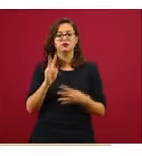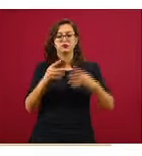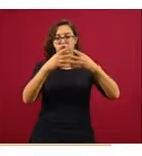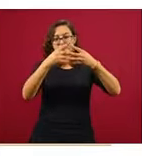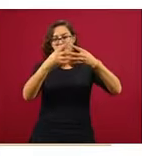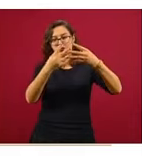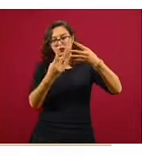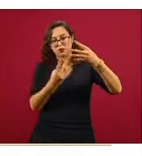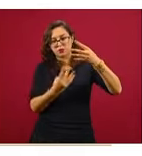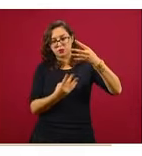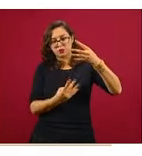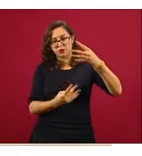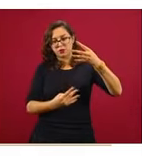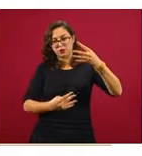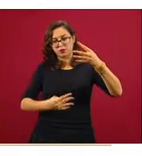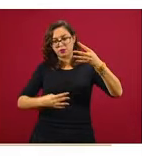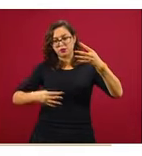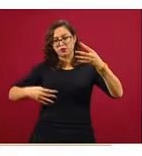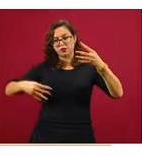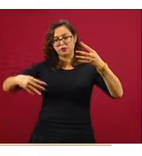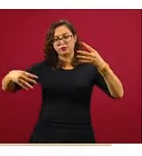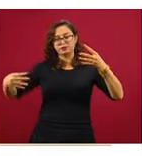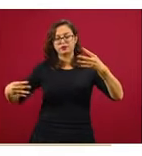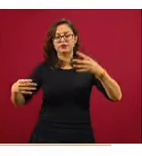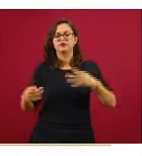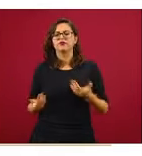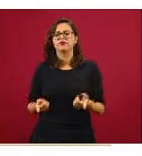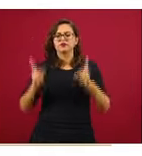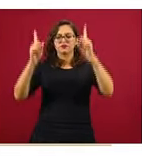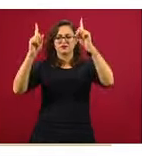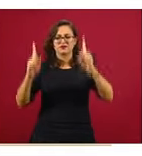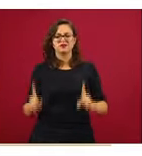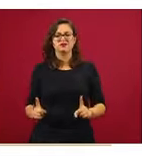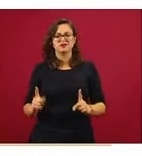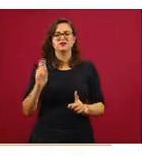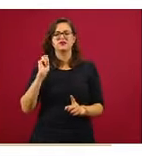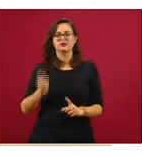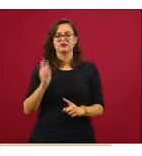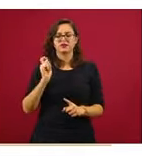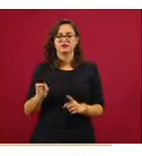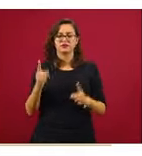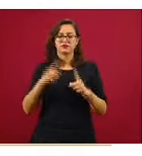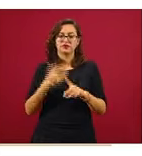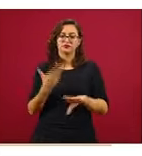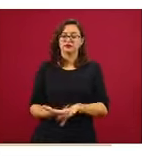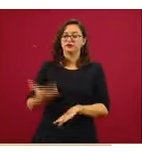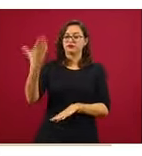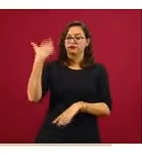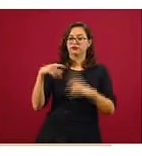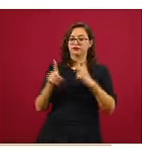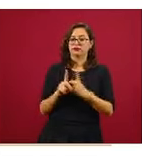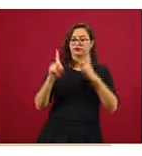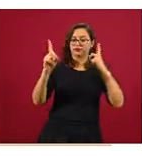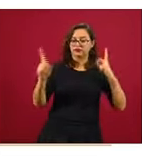que están viendo en la pantalla. Las dos barras son las divisiones de la Jornada Nacional de Sana Distancia, la